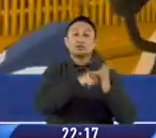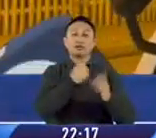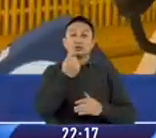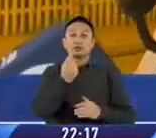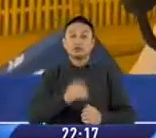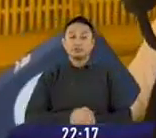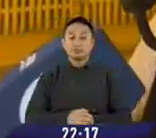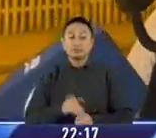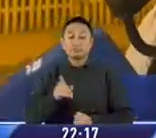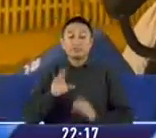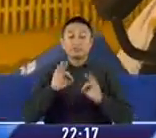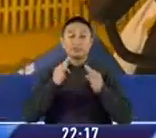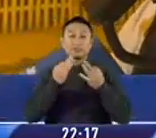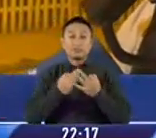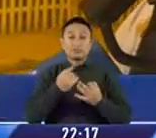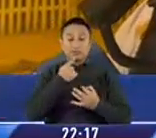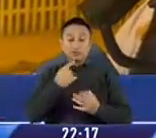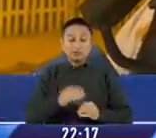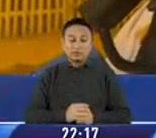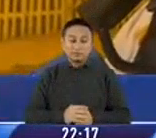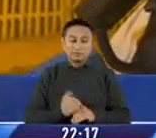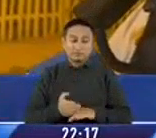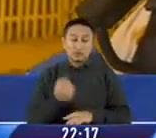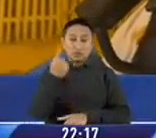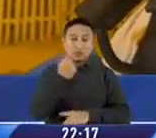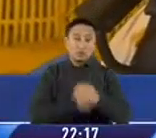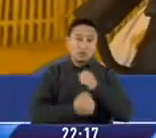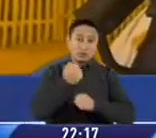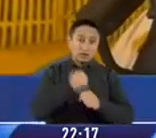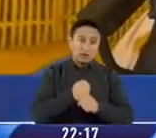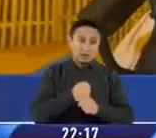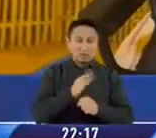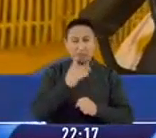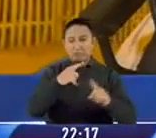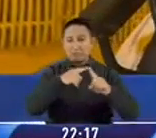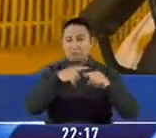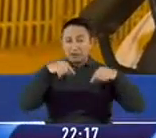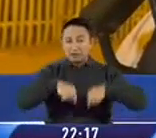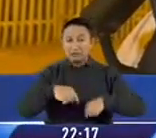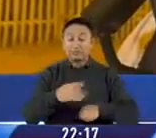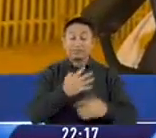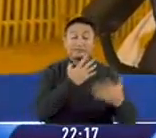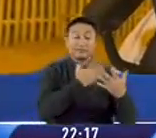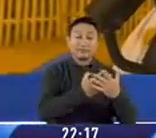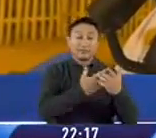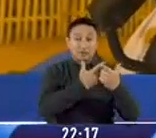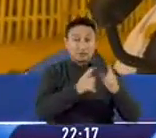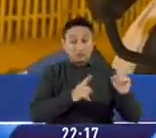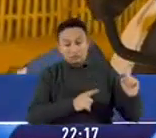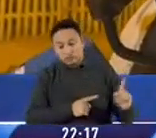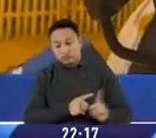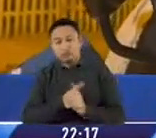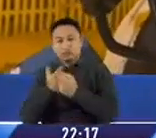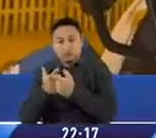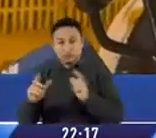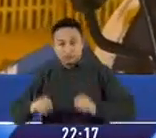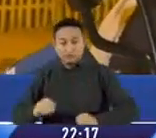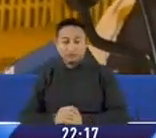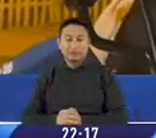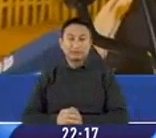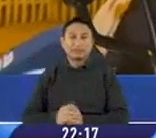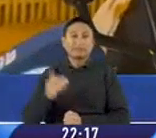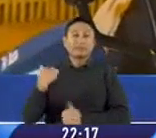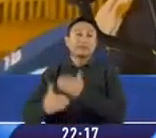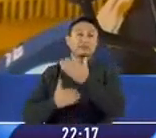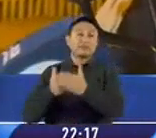señores familiares manifiestan que hace un año y medio atrás aproximadamente había salido del centro de rehabilitación social. Producto de eso